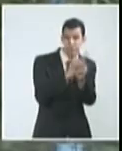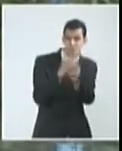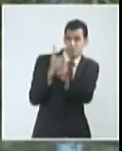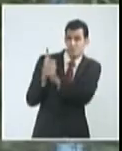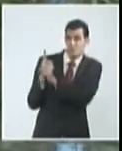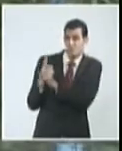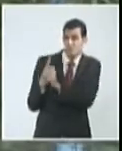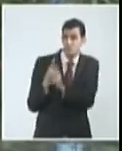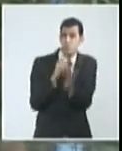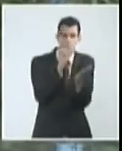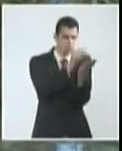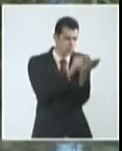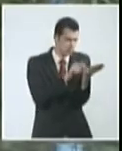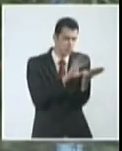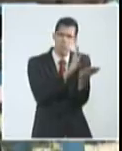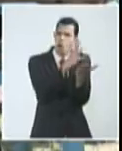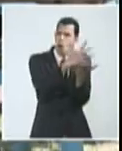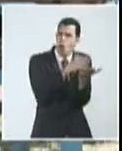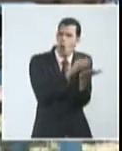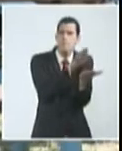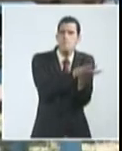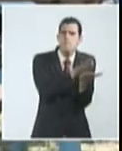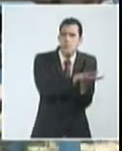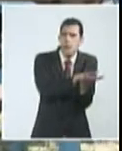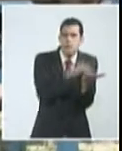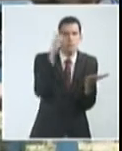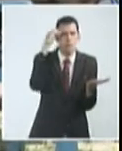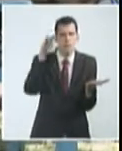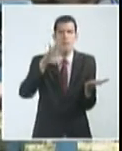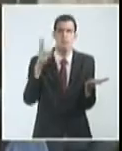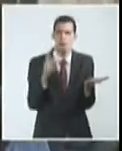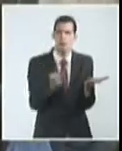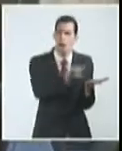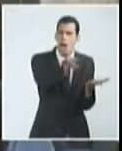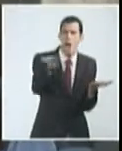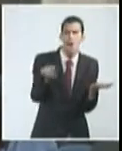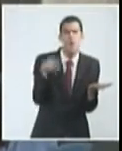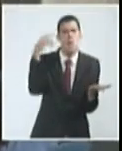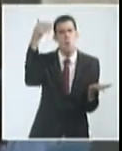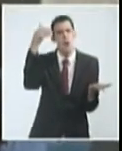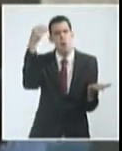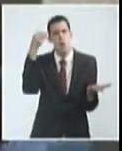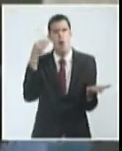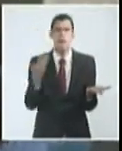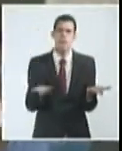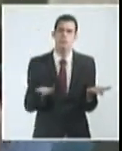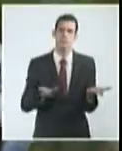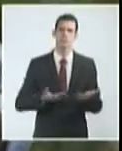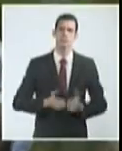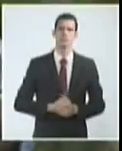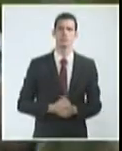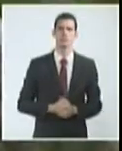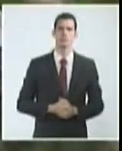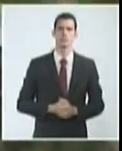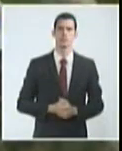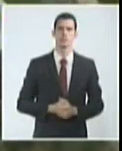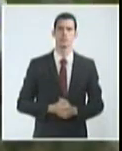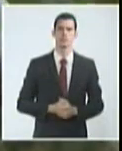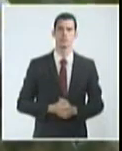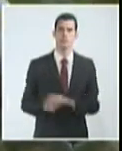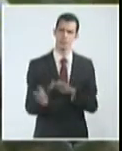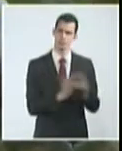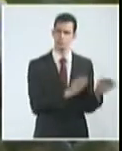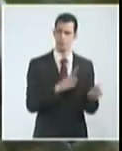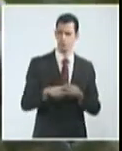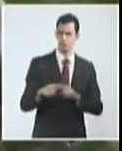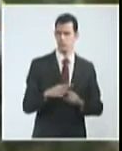gobierno, esto constantemente actualizado de lo que va saliendo en cada uno de esos encuentros. Y en los propios espacios del sistema de trabajo vamos